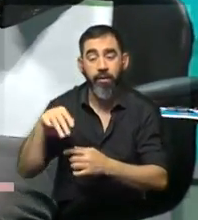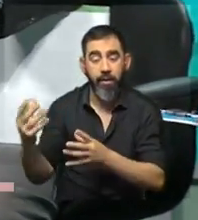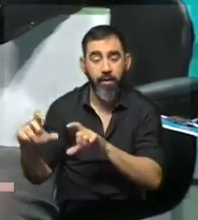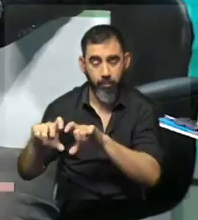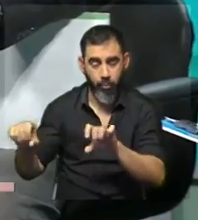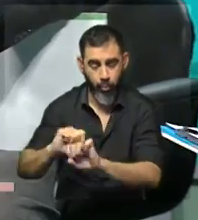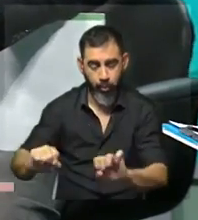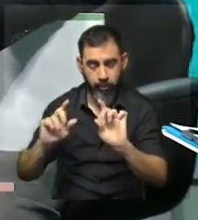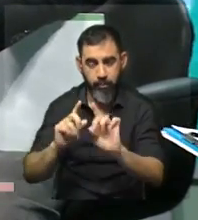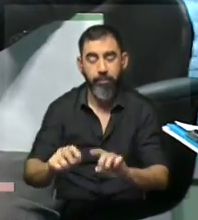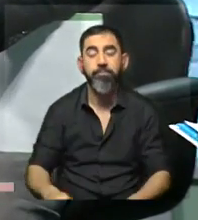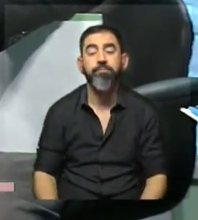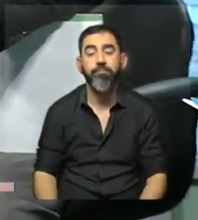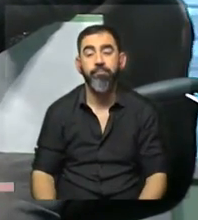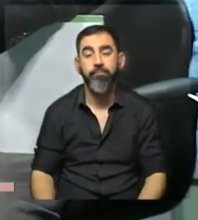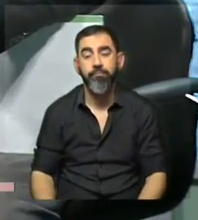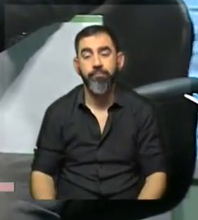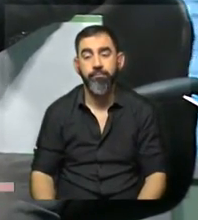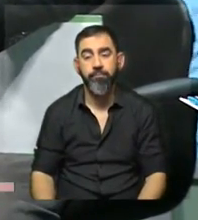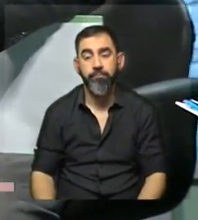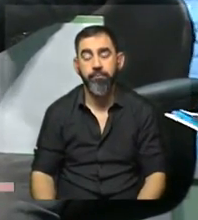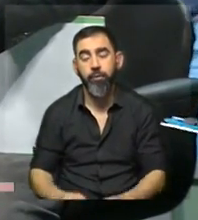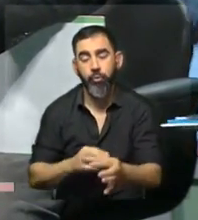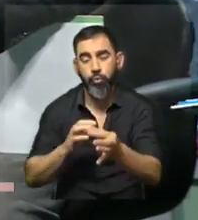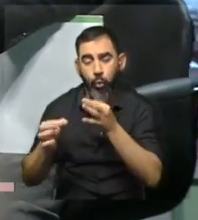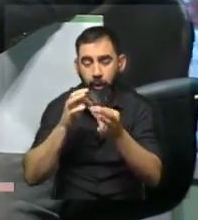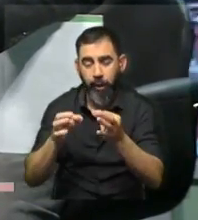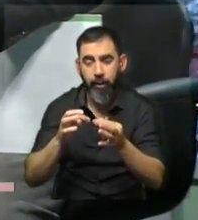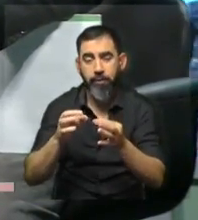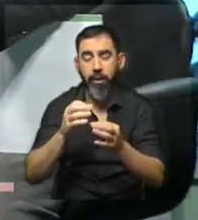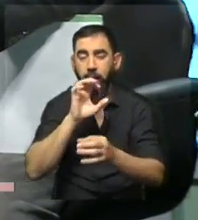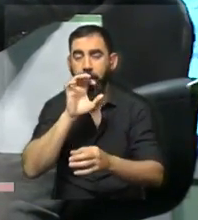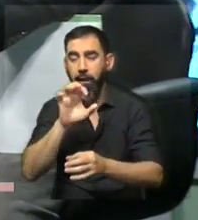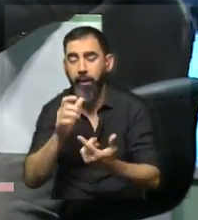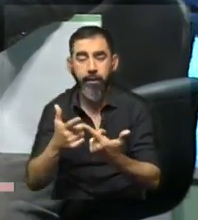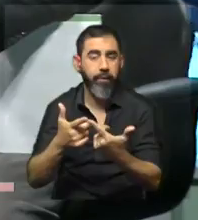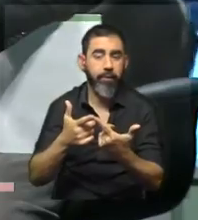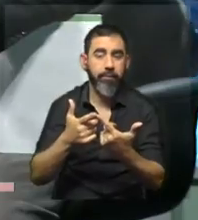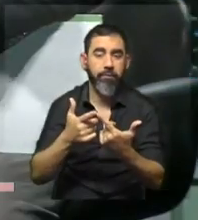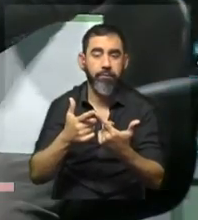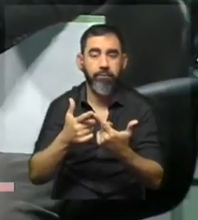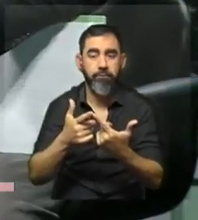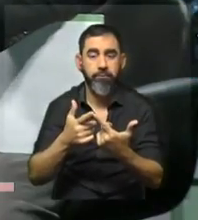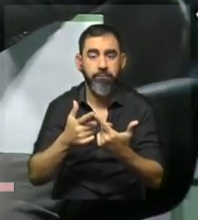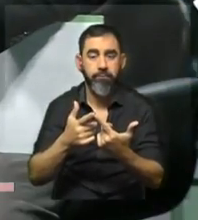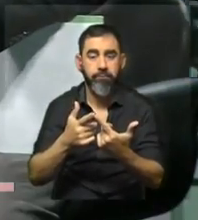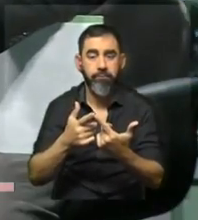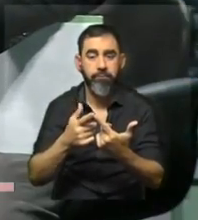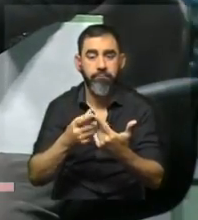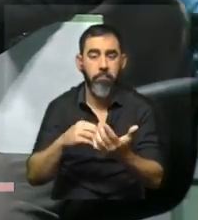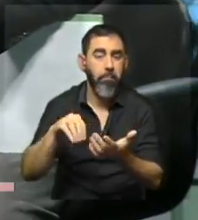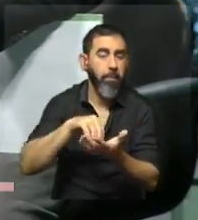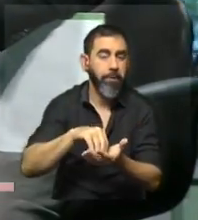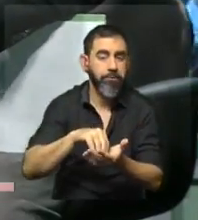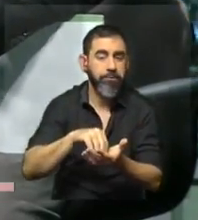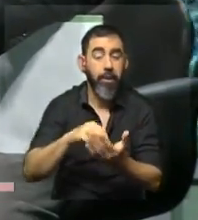Instagram también, haciéndonos llegar sus sugerencias, sus críticas, sus ¿qué le pueden sobre